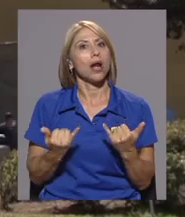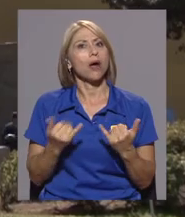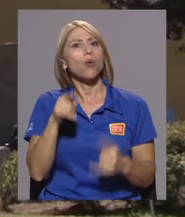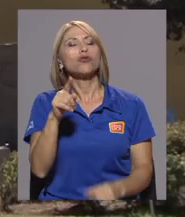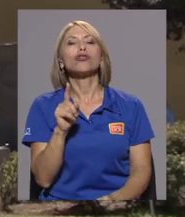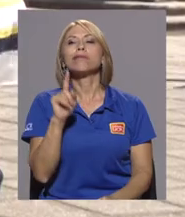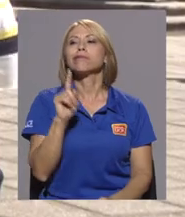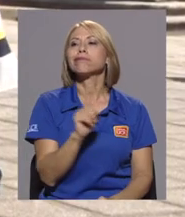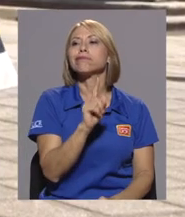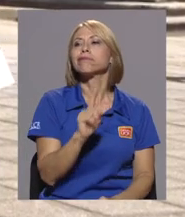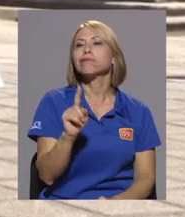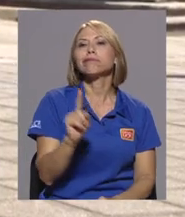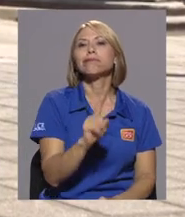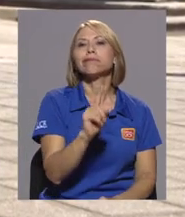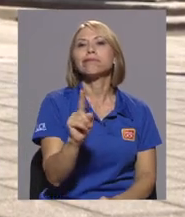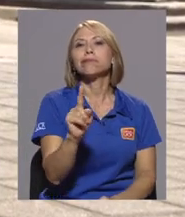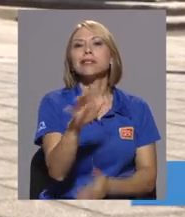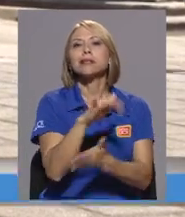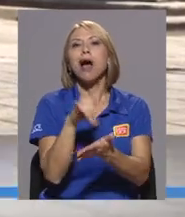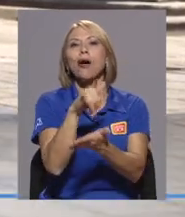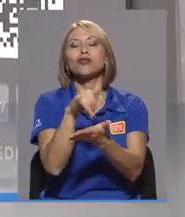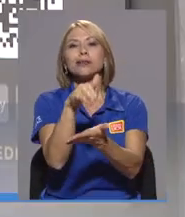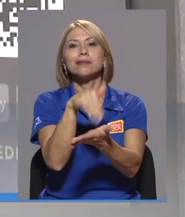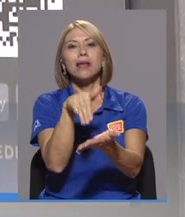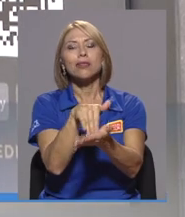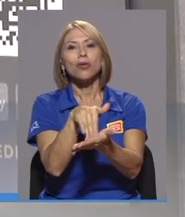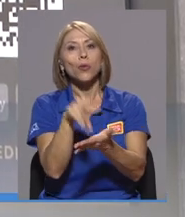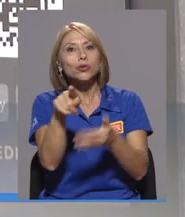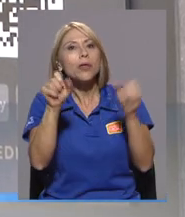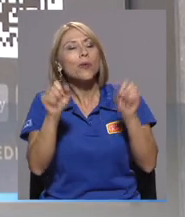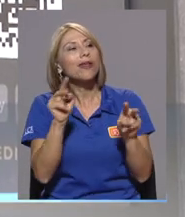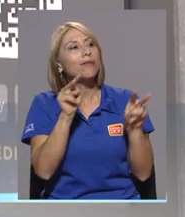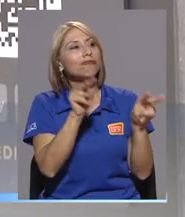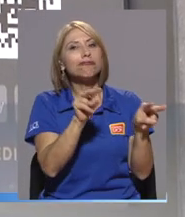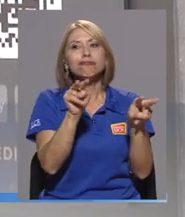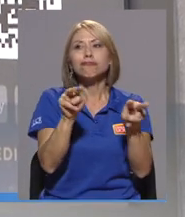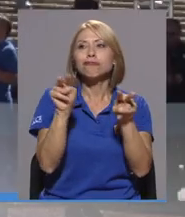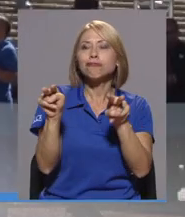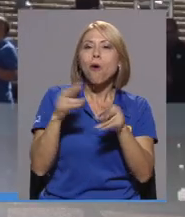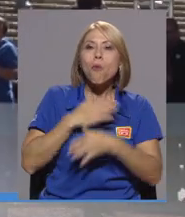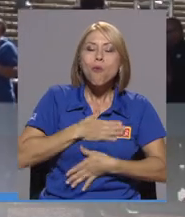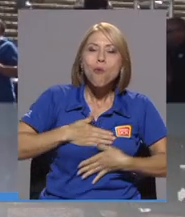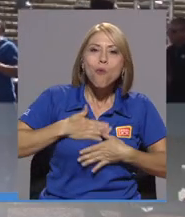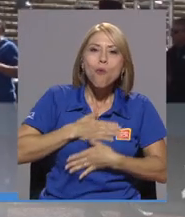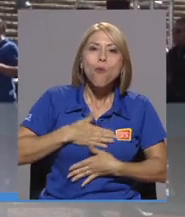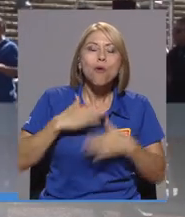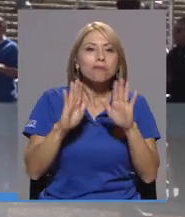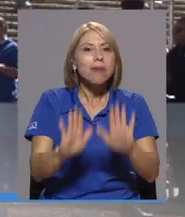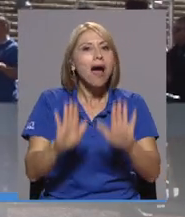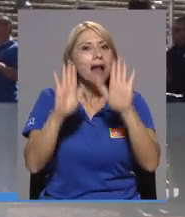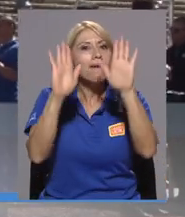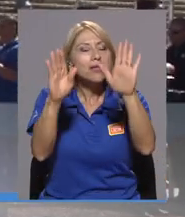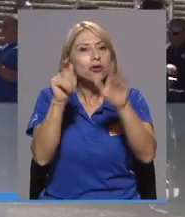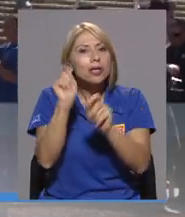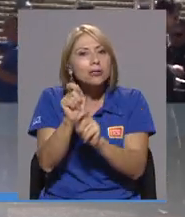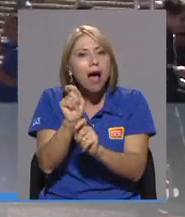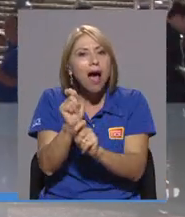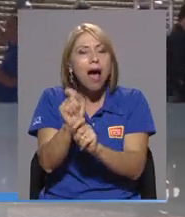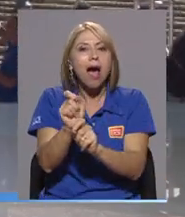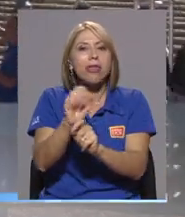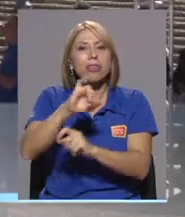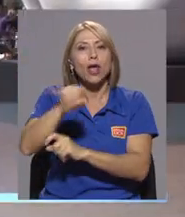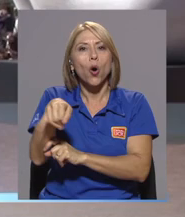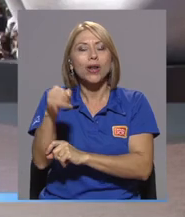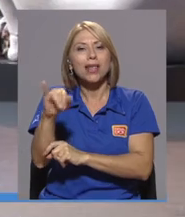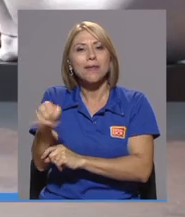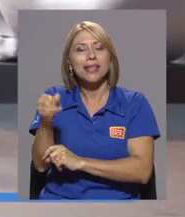ahora cada vez que pase por el centro de San José, tendrá la oportunidad de deleitarse con estas maravillosas obras de arte de Jorge Jiménez